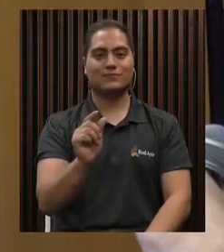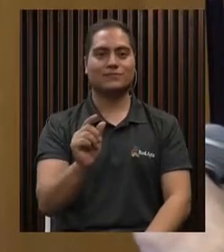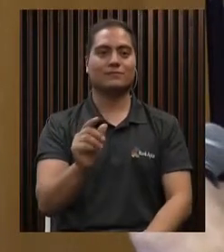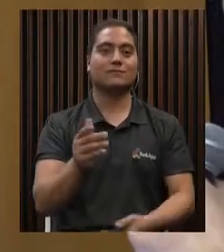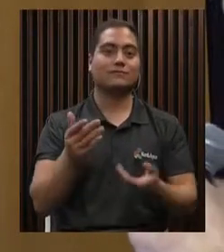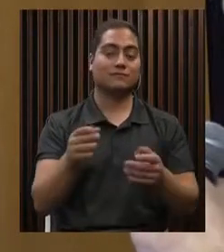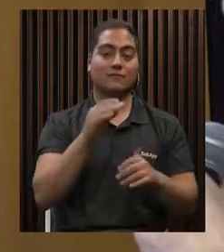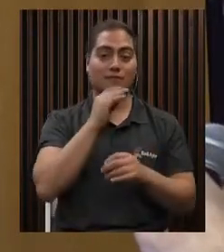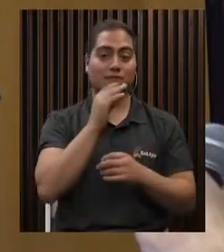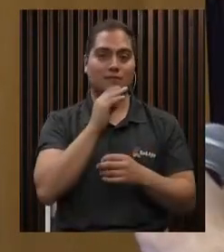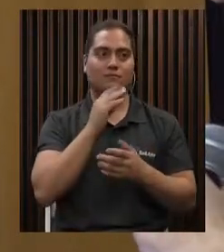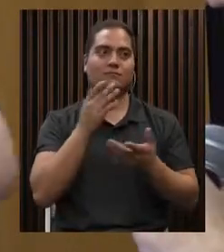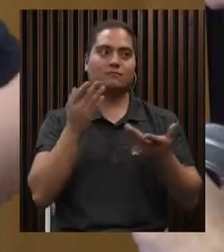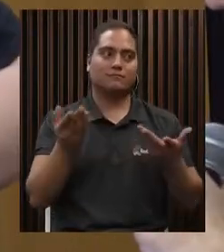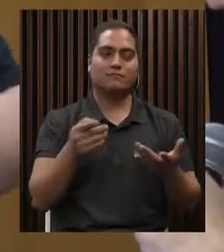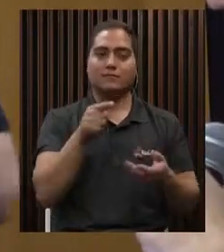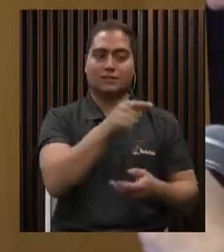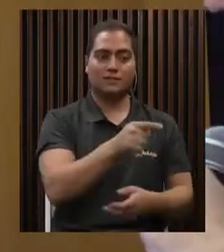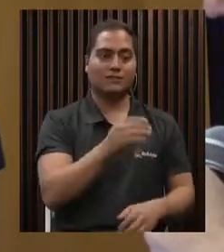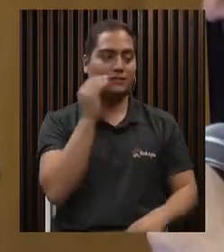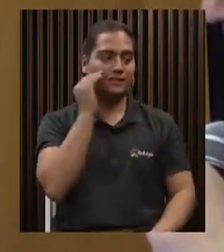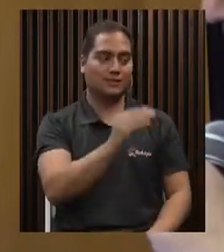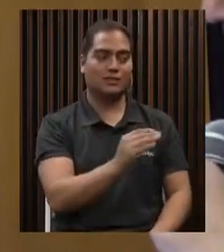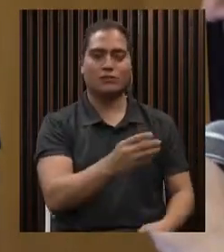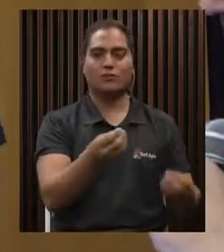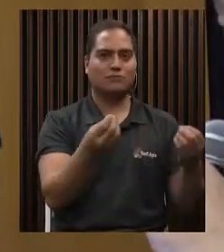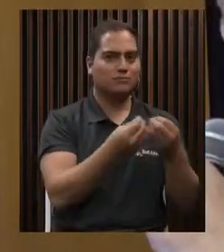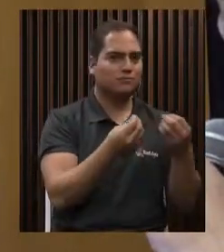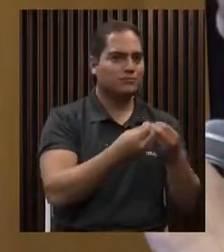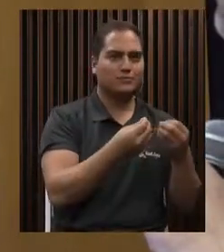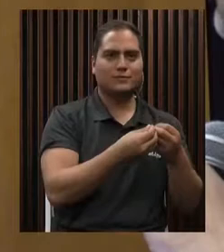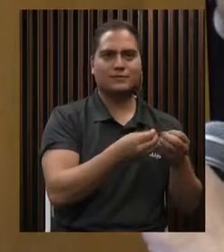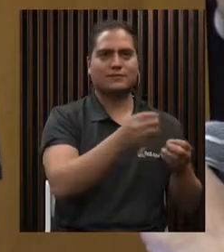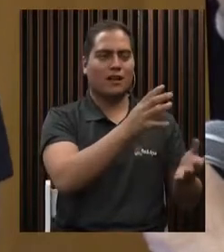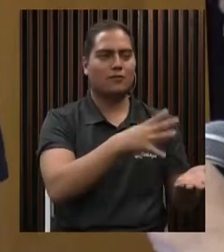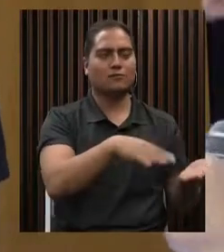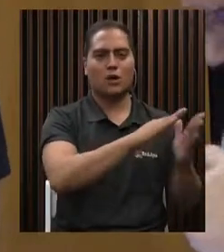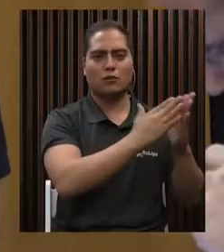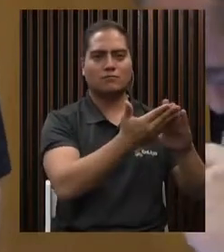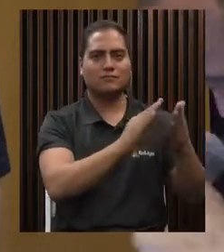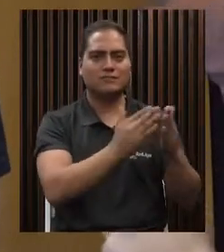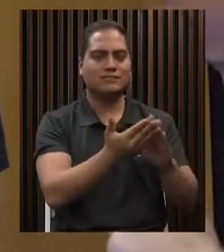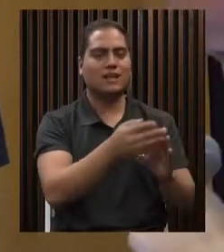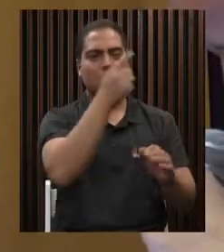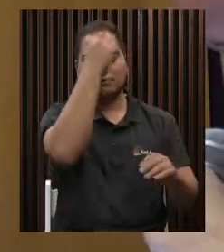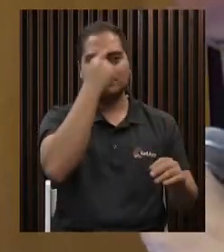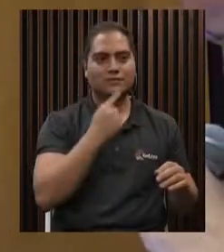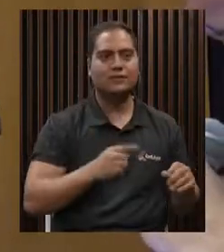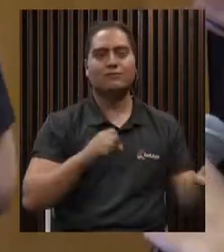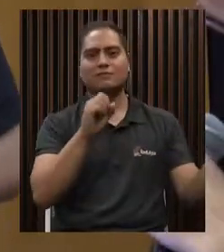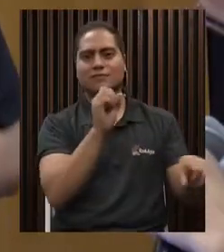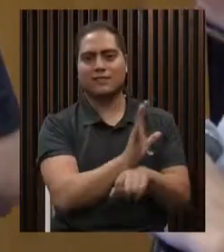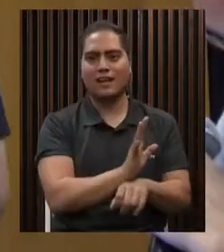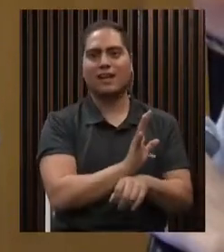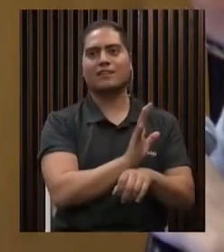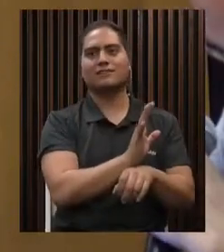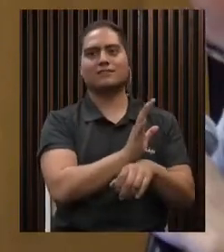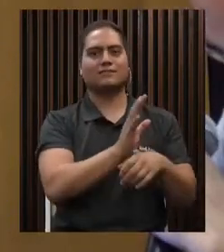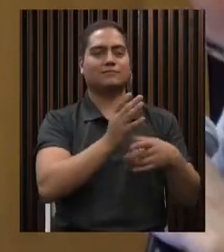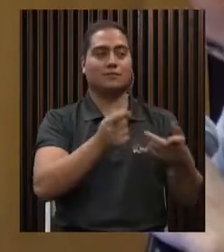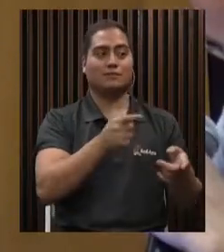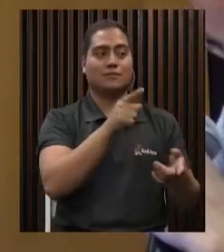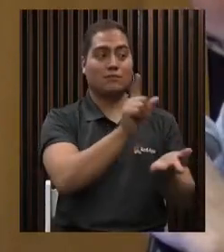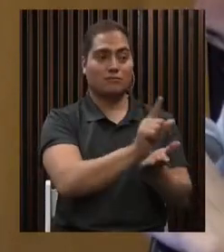a pesar de vivir en una sociedad que estaba llena de museos, galerías de arte, teatros. Muchos de aquellos lugares son